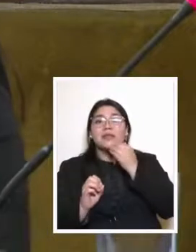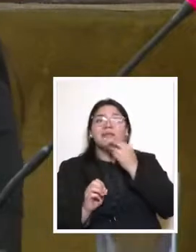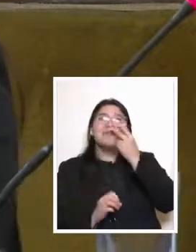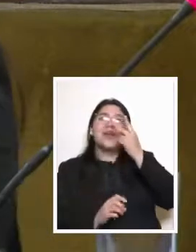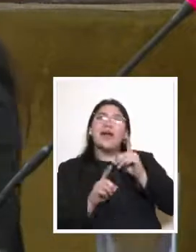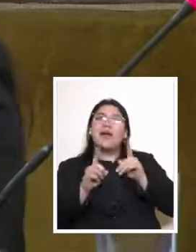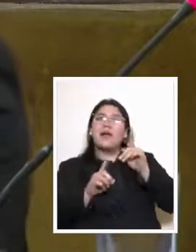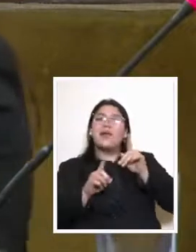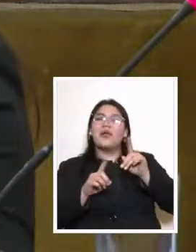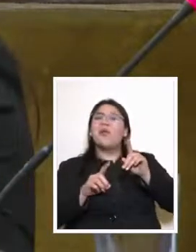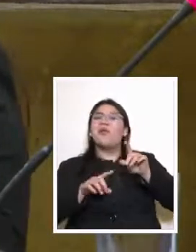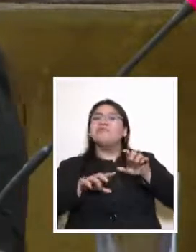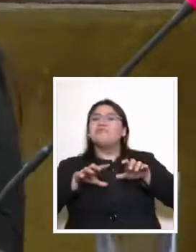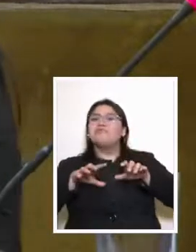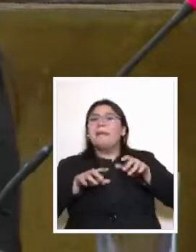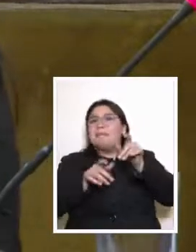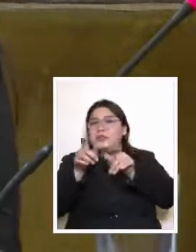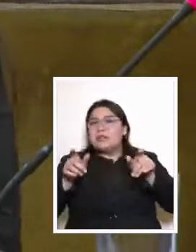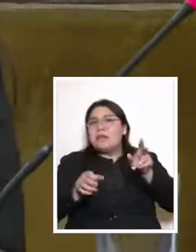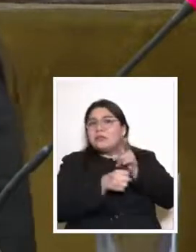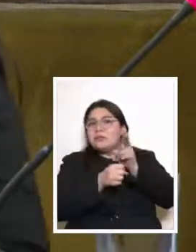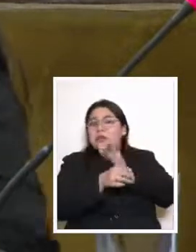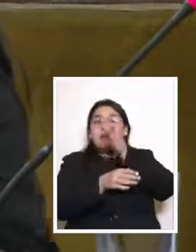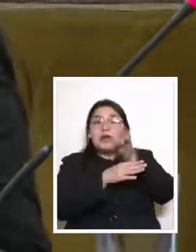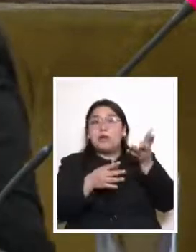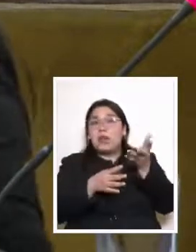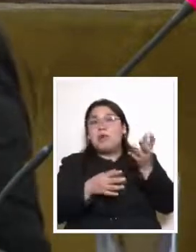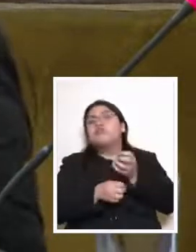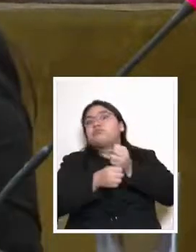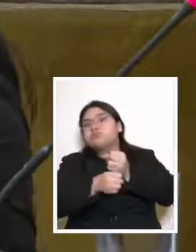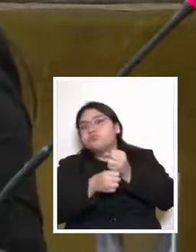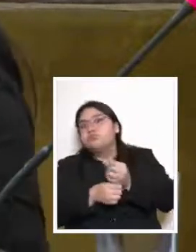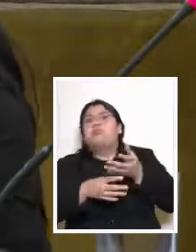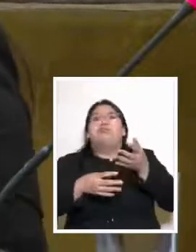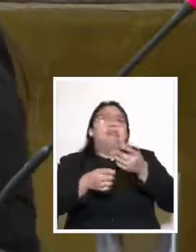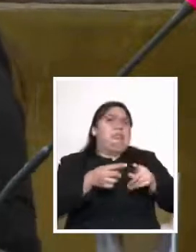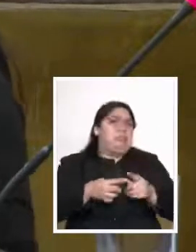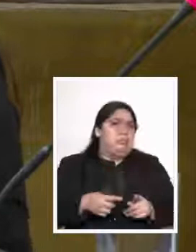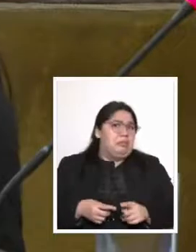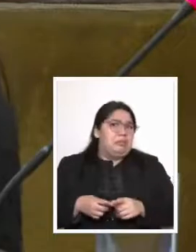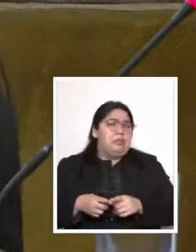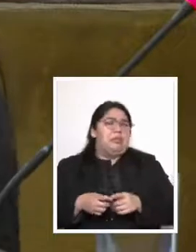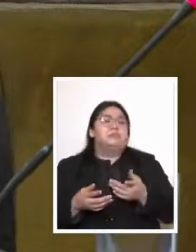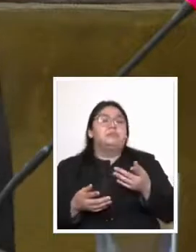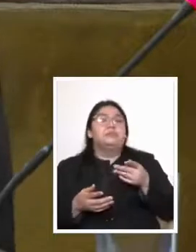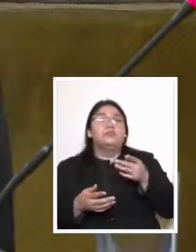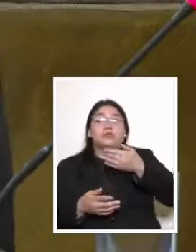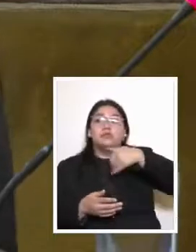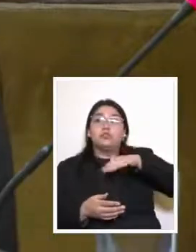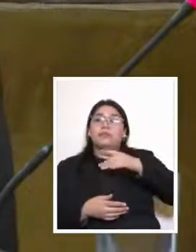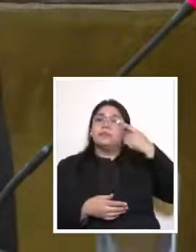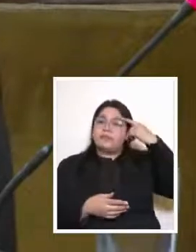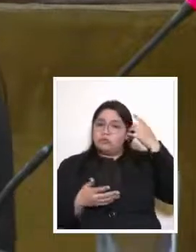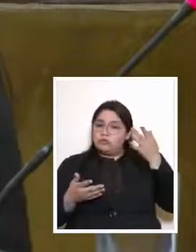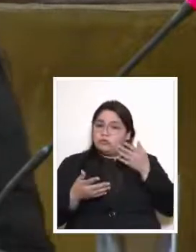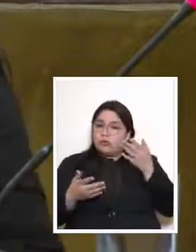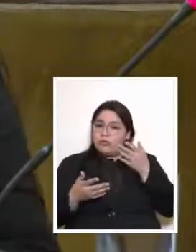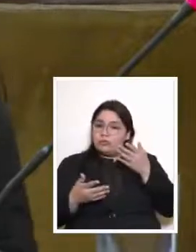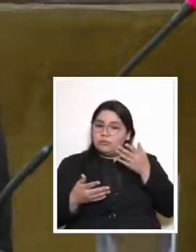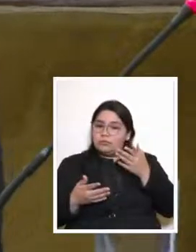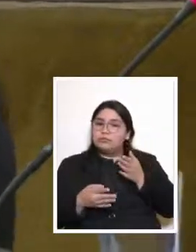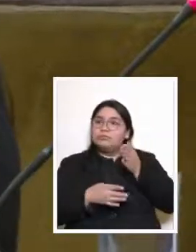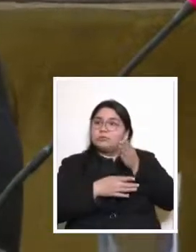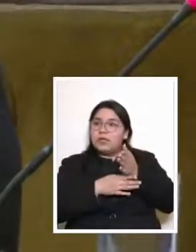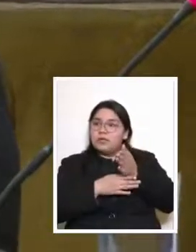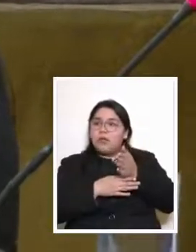gustó mucho esa frase que el ministro utilizó, bueno, por nuestros propios medios estuvimos sacando adelante